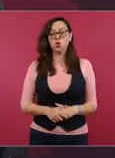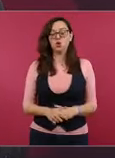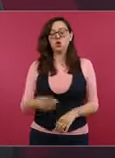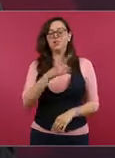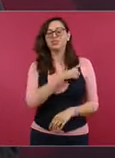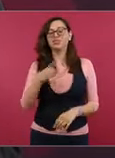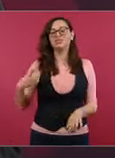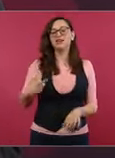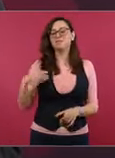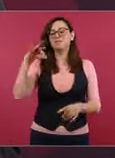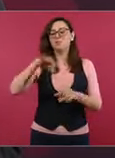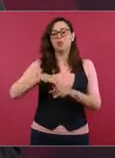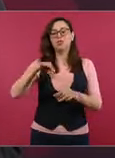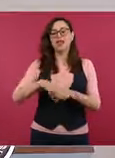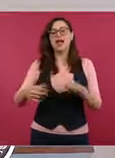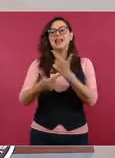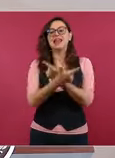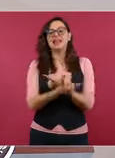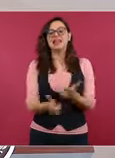libremente